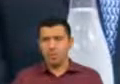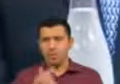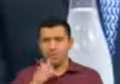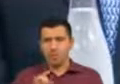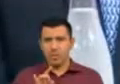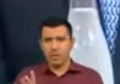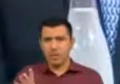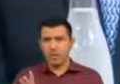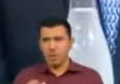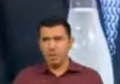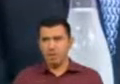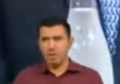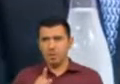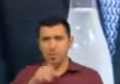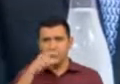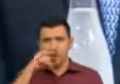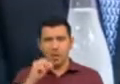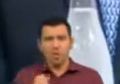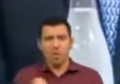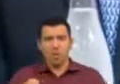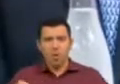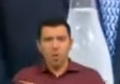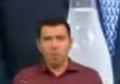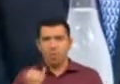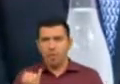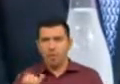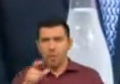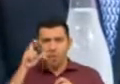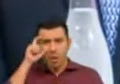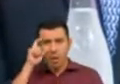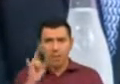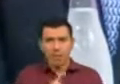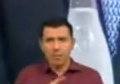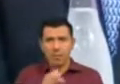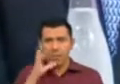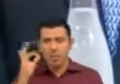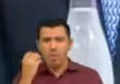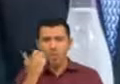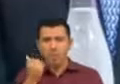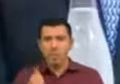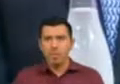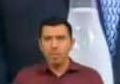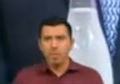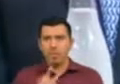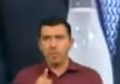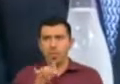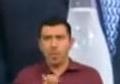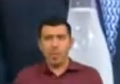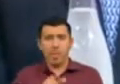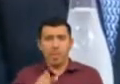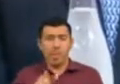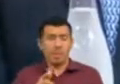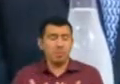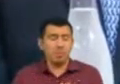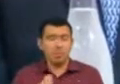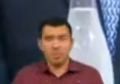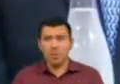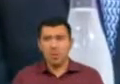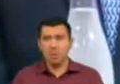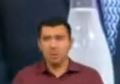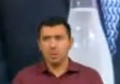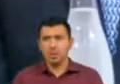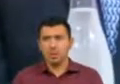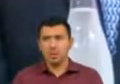porque el niño es gordo porque es flaco porque usa gafas porque es mujer porque es hombre es lo que procura y lo que hace